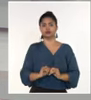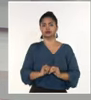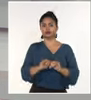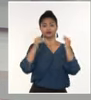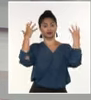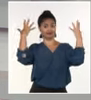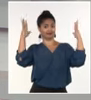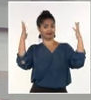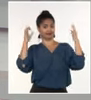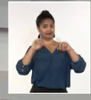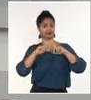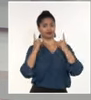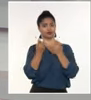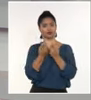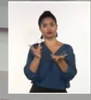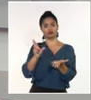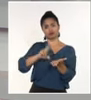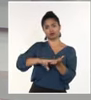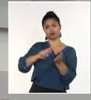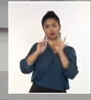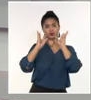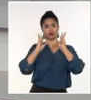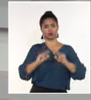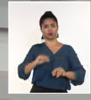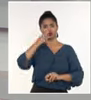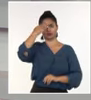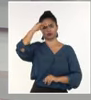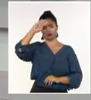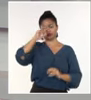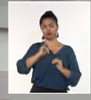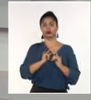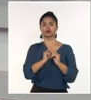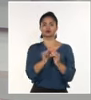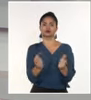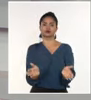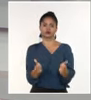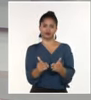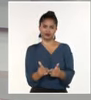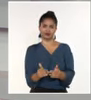sus integrantes por los resultados. Con esta información finalizan los deportes. Muy buenas tardes.